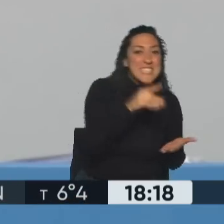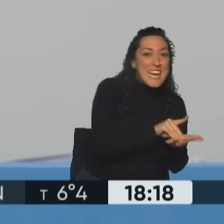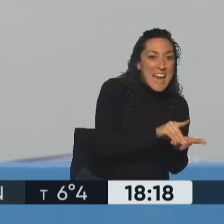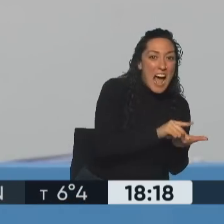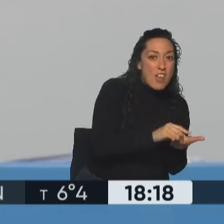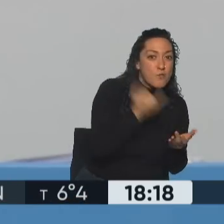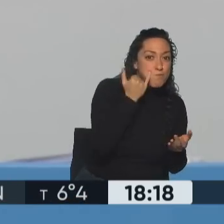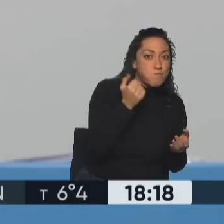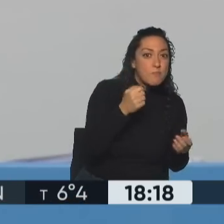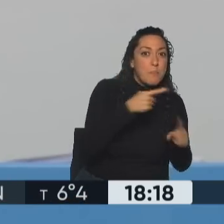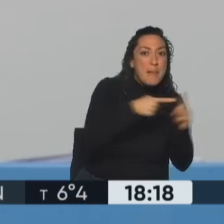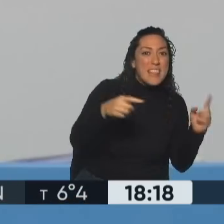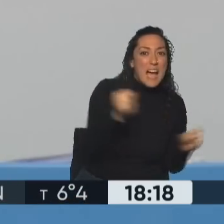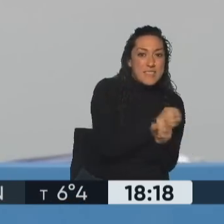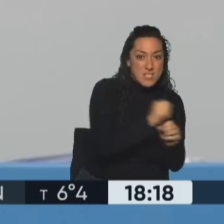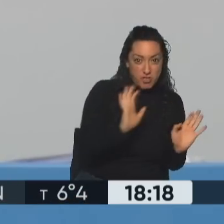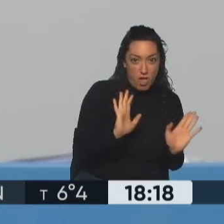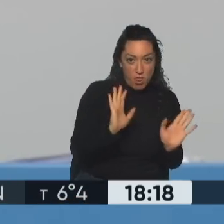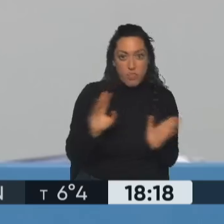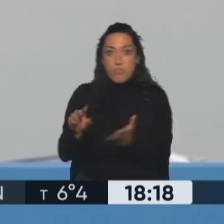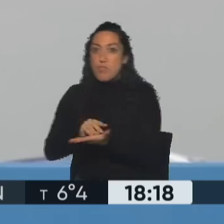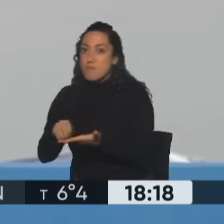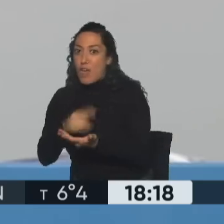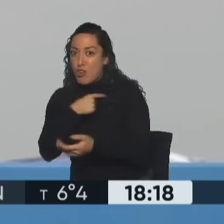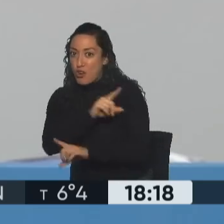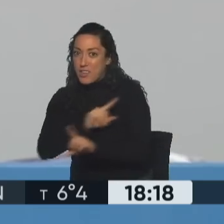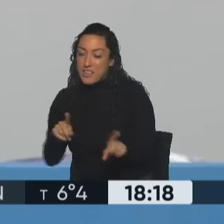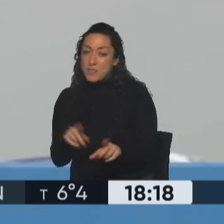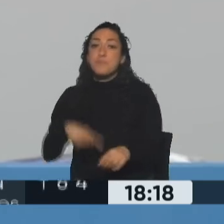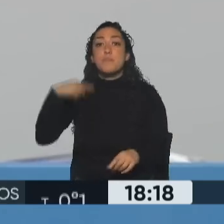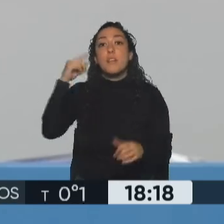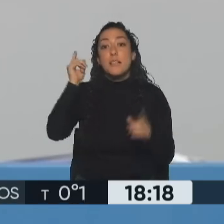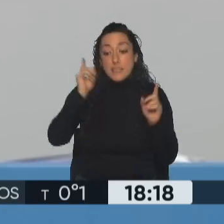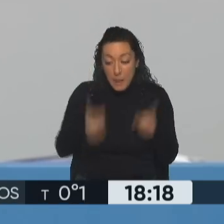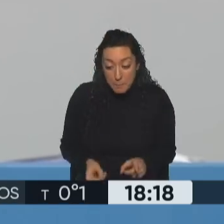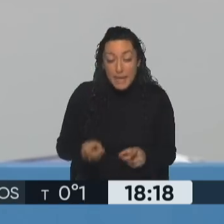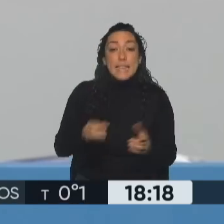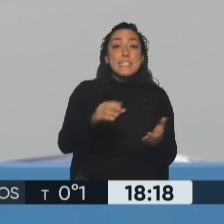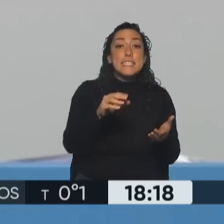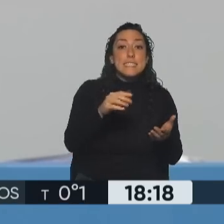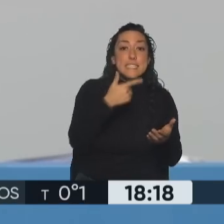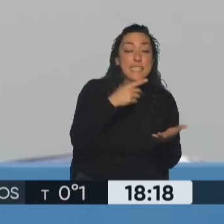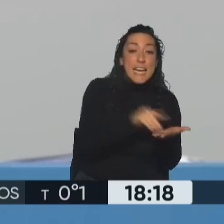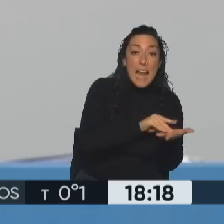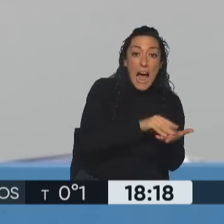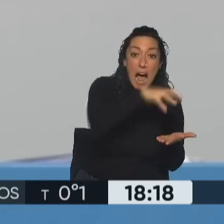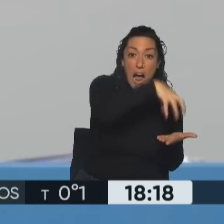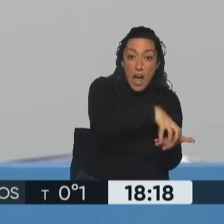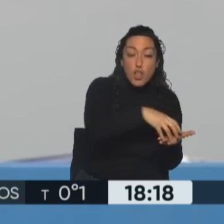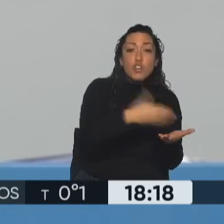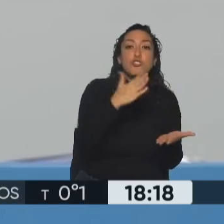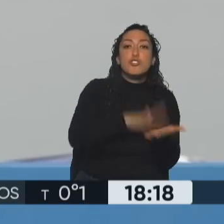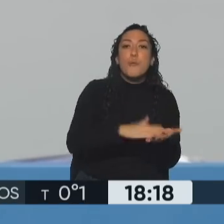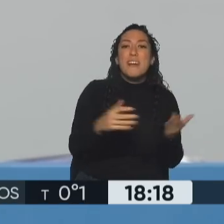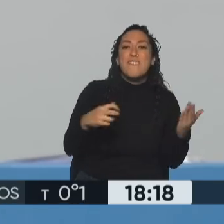y obtuvo media sanción. O también otra discusión que estamos dando actualmente en el Senado sobre el secreto fiscal,